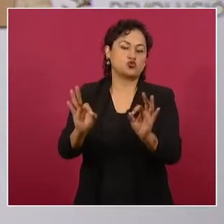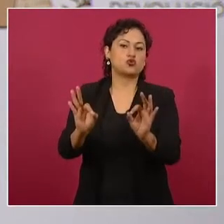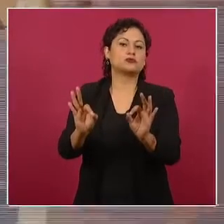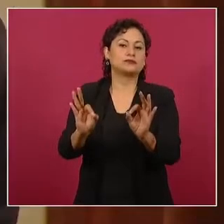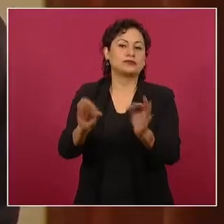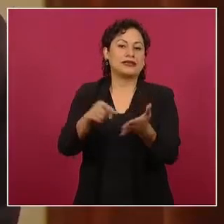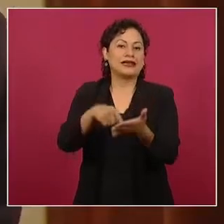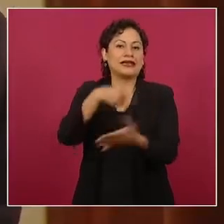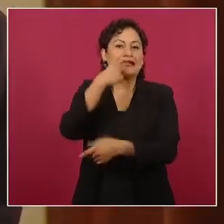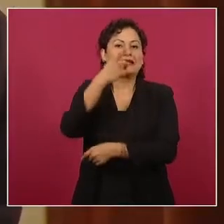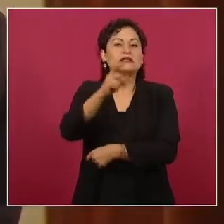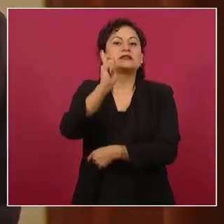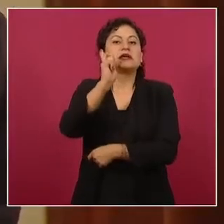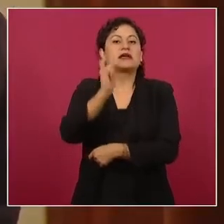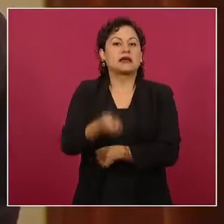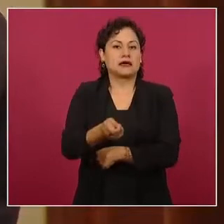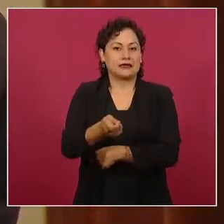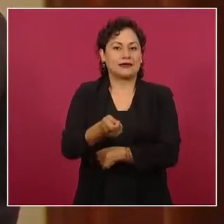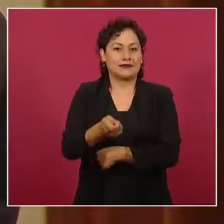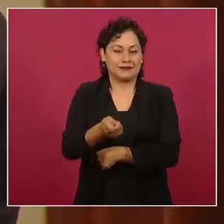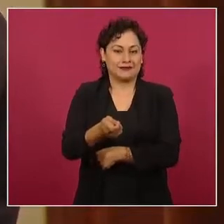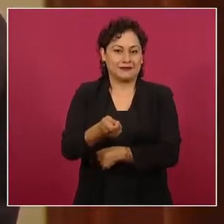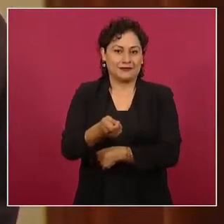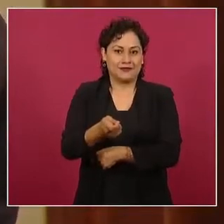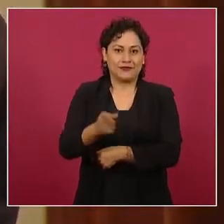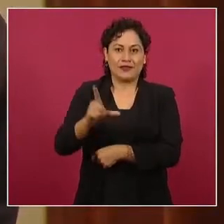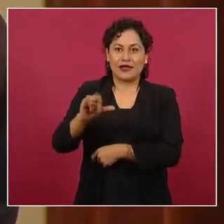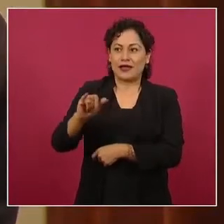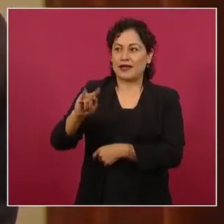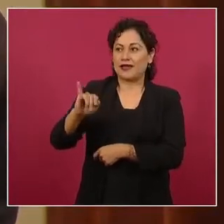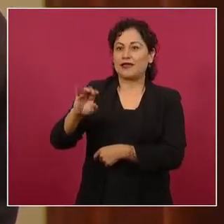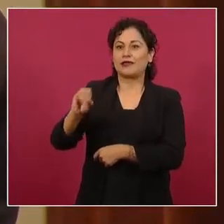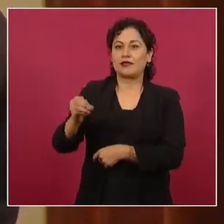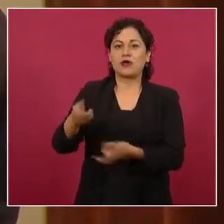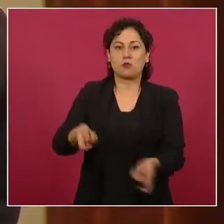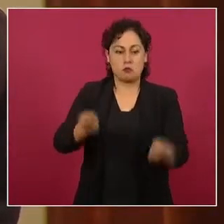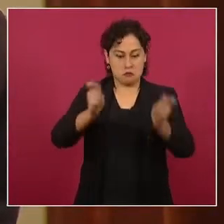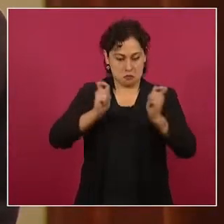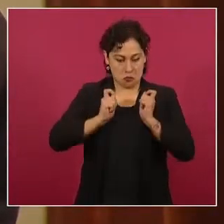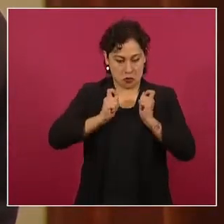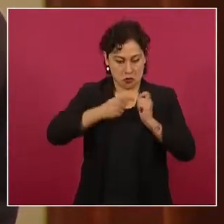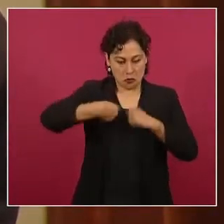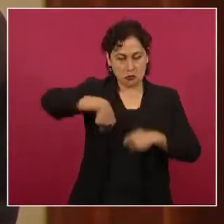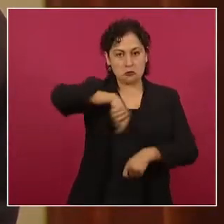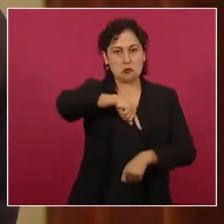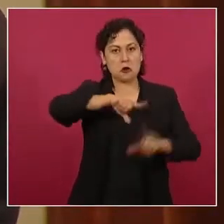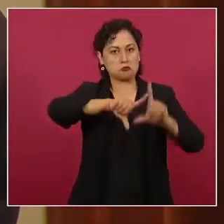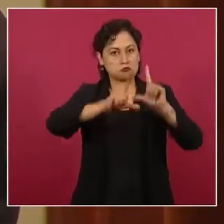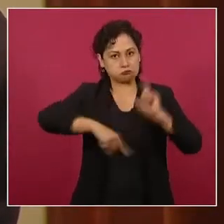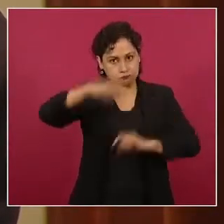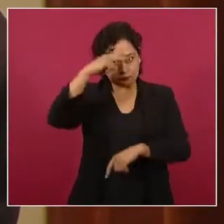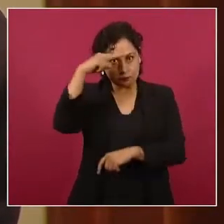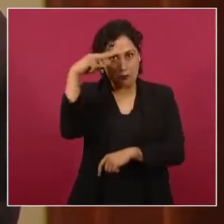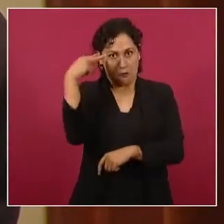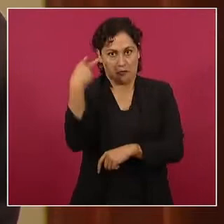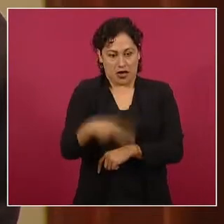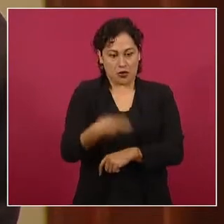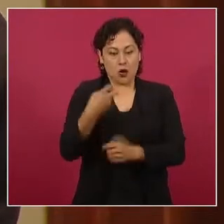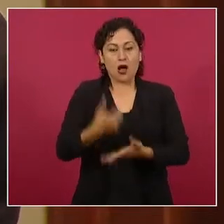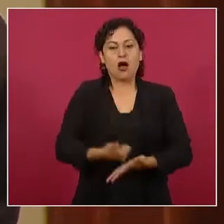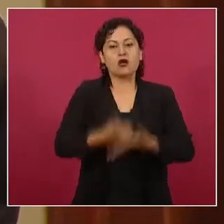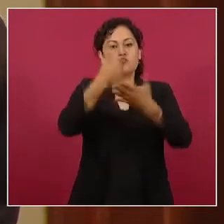nación ese importante elemento que va a garantizar para nuestro